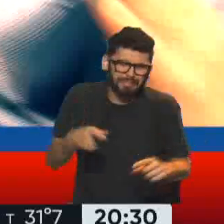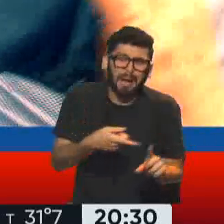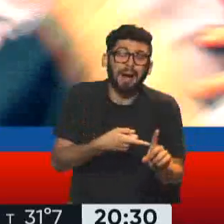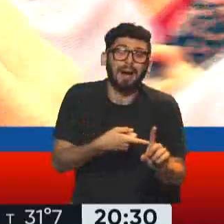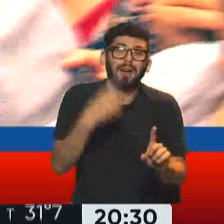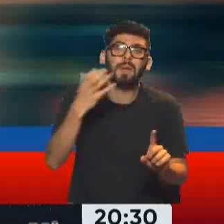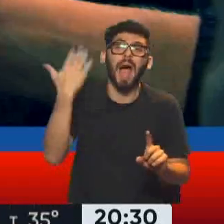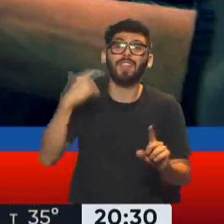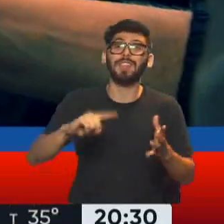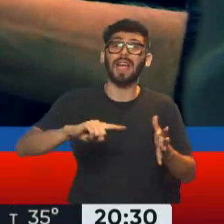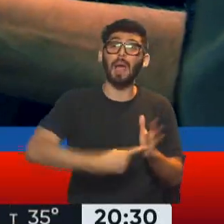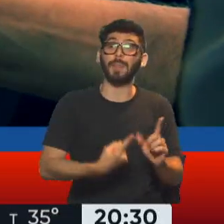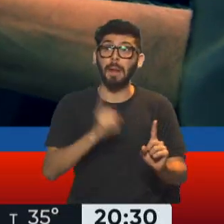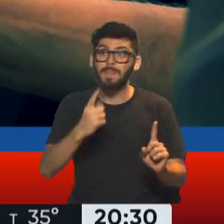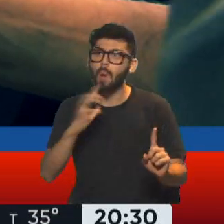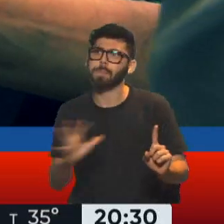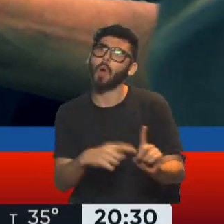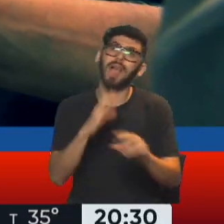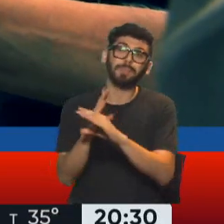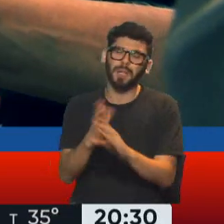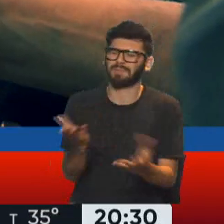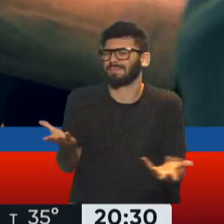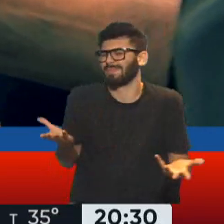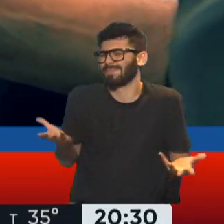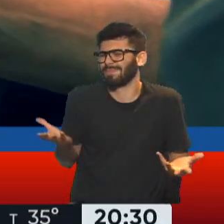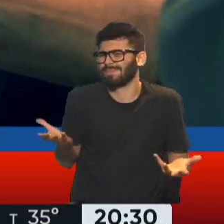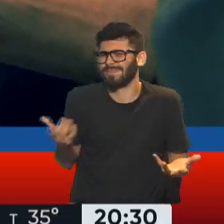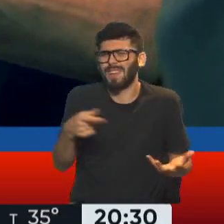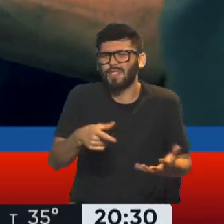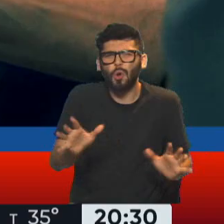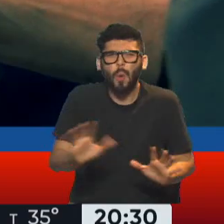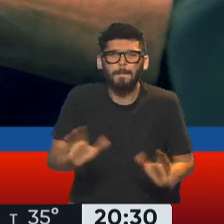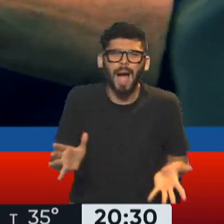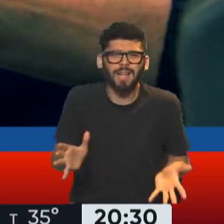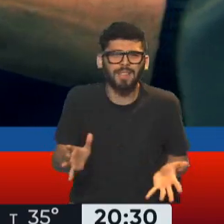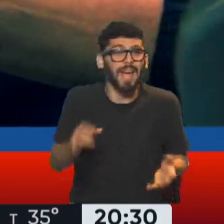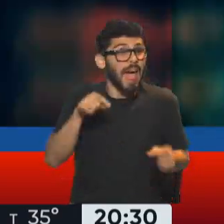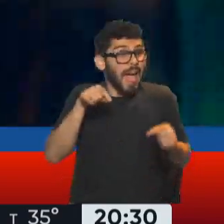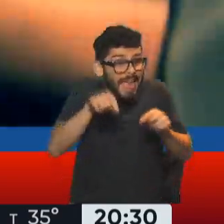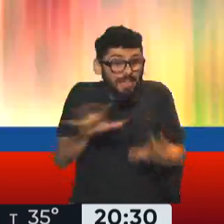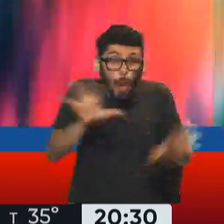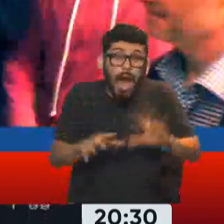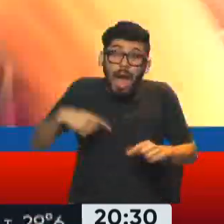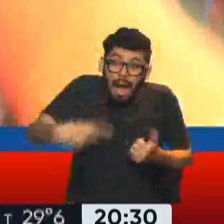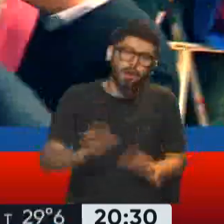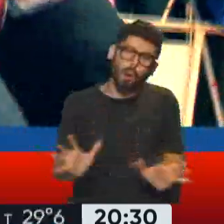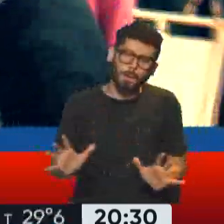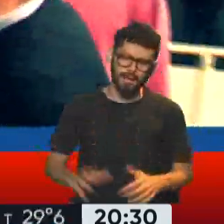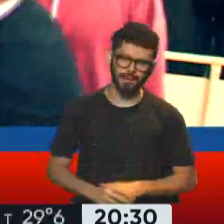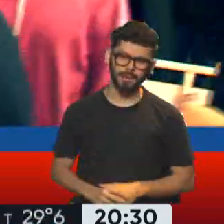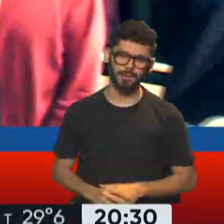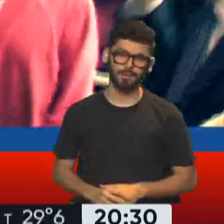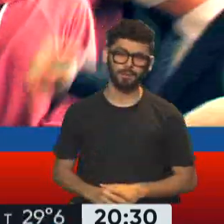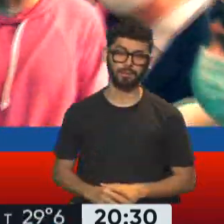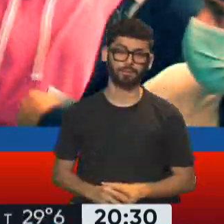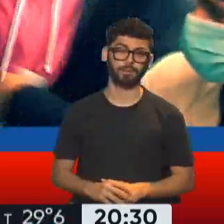la ciudad de espiar, ¿no? Y digo, no va más eso, no va más, no tenemos que hacer más esas cosas. Le decimos acompañar